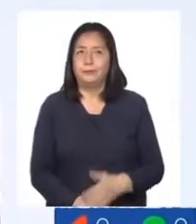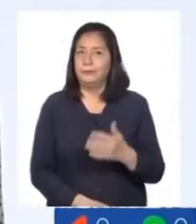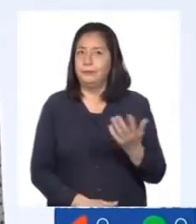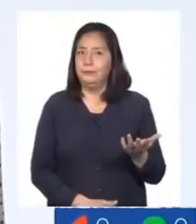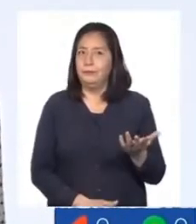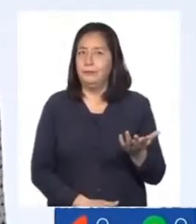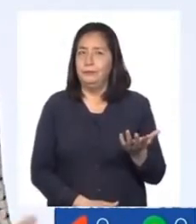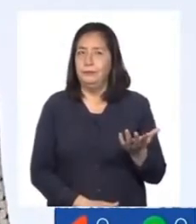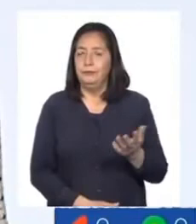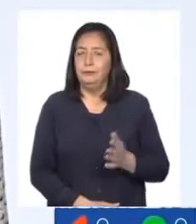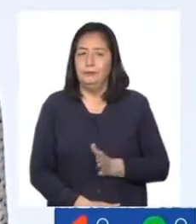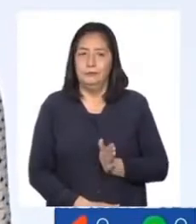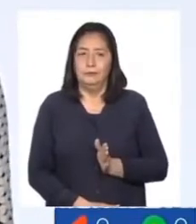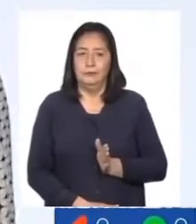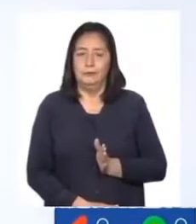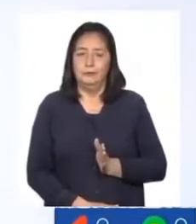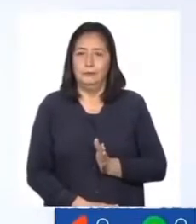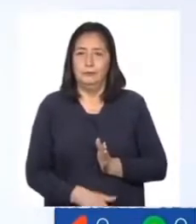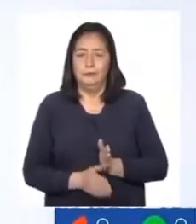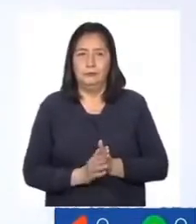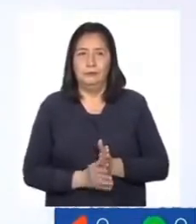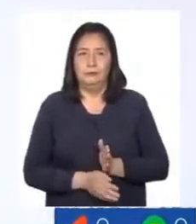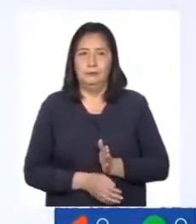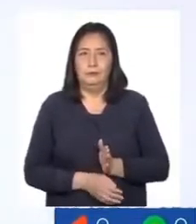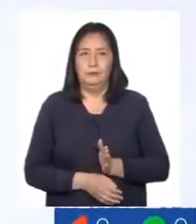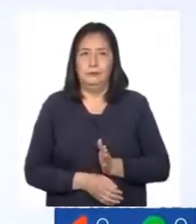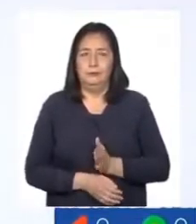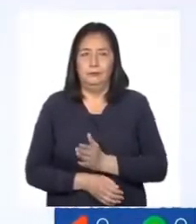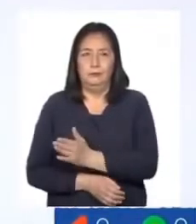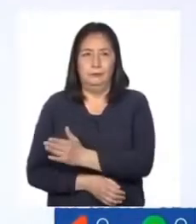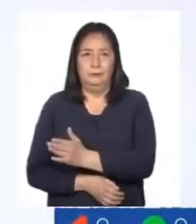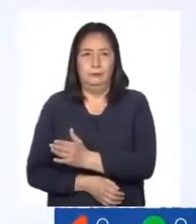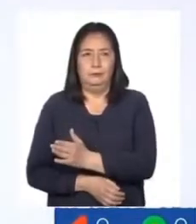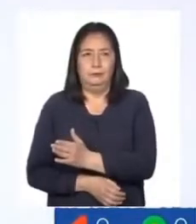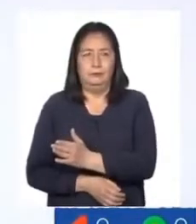Hacia nuestra diagonal derecha adelante.